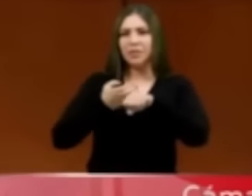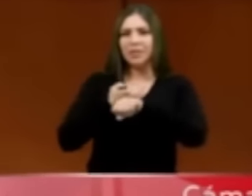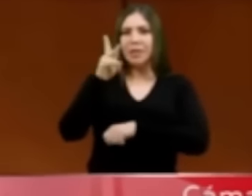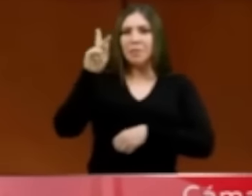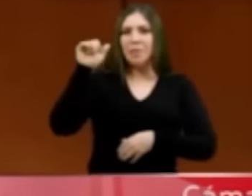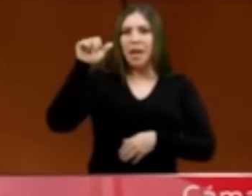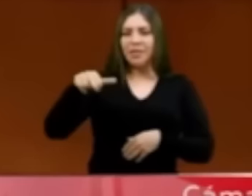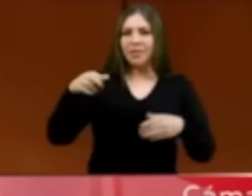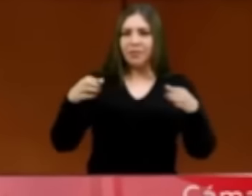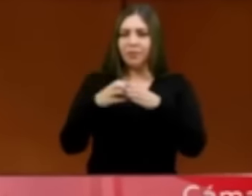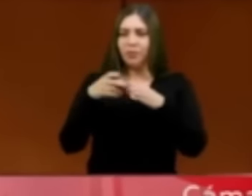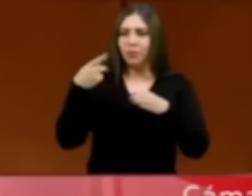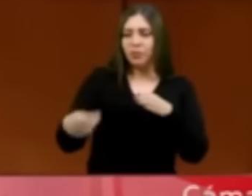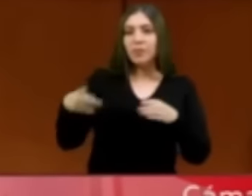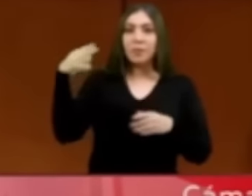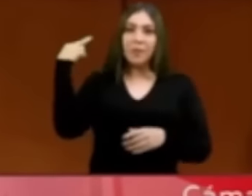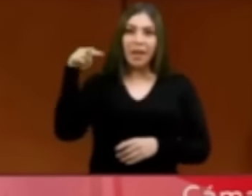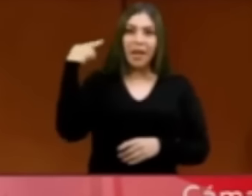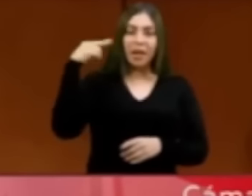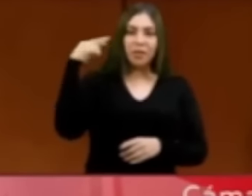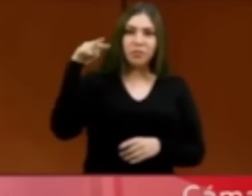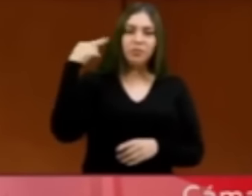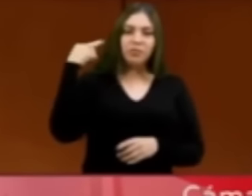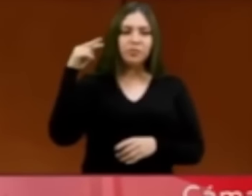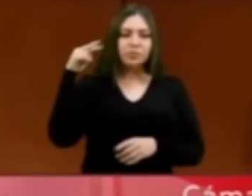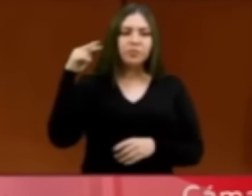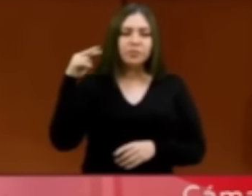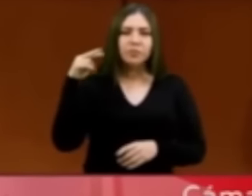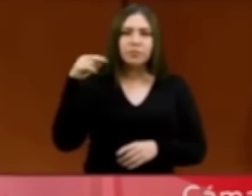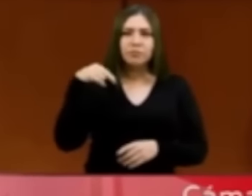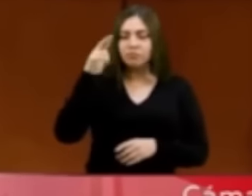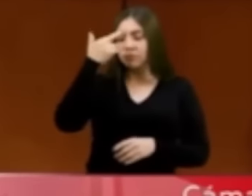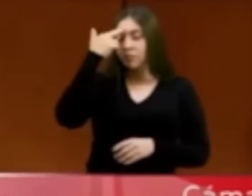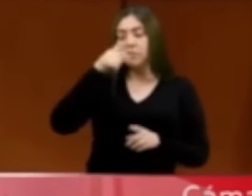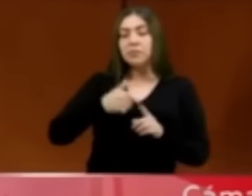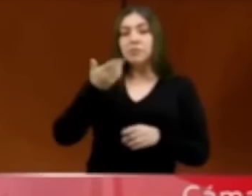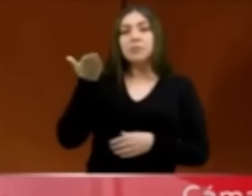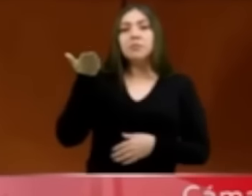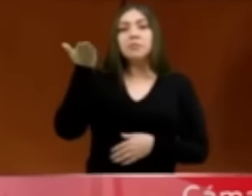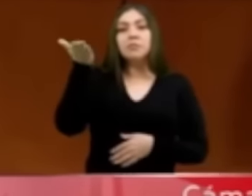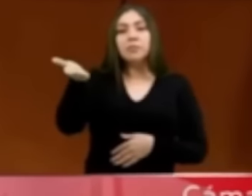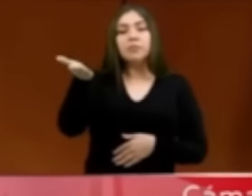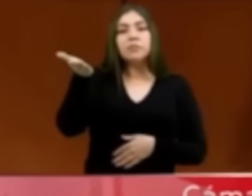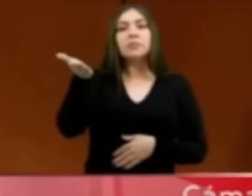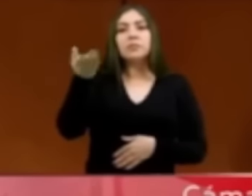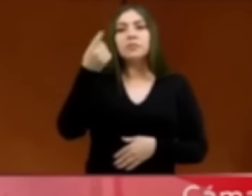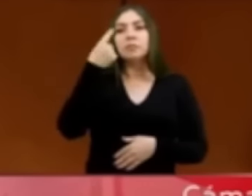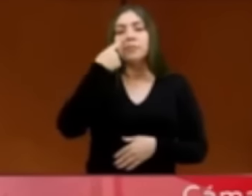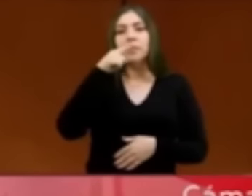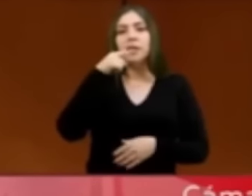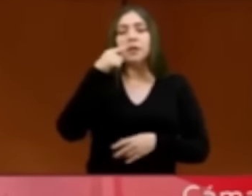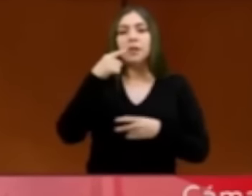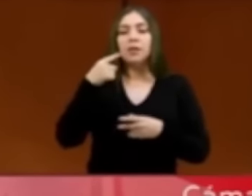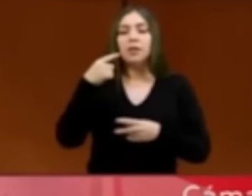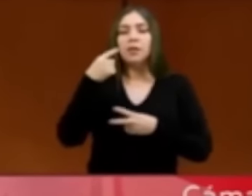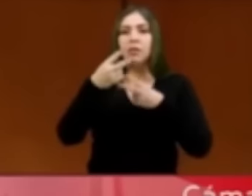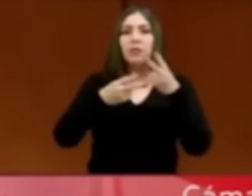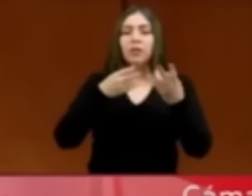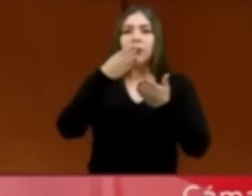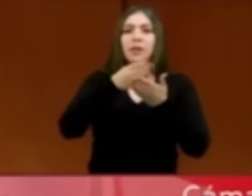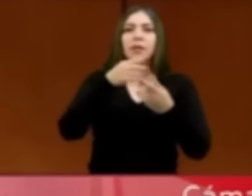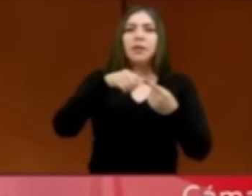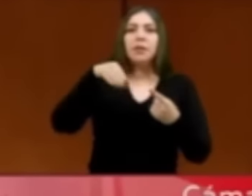de Veracruz pidió que fueran en fórmula Miguel Yunes